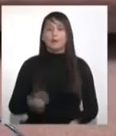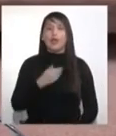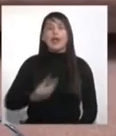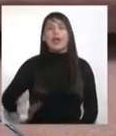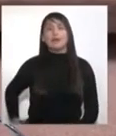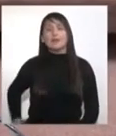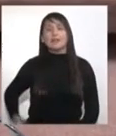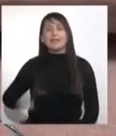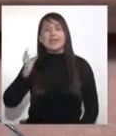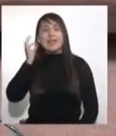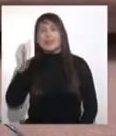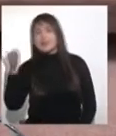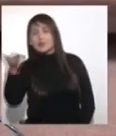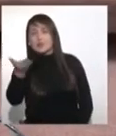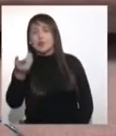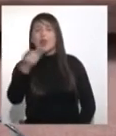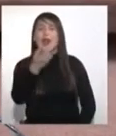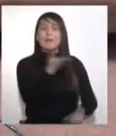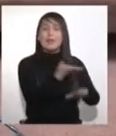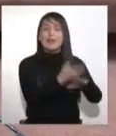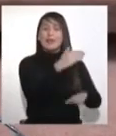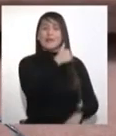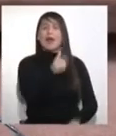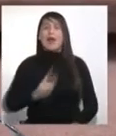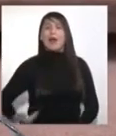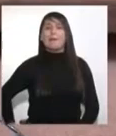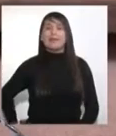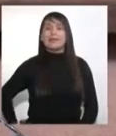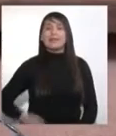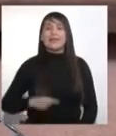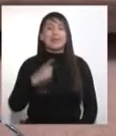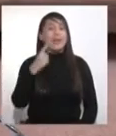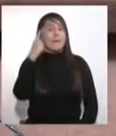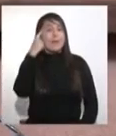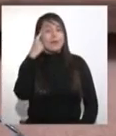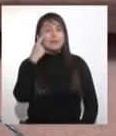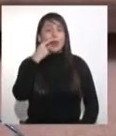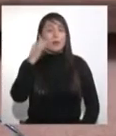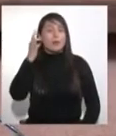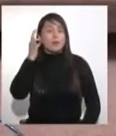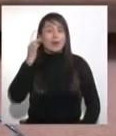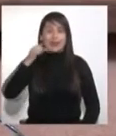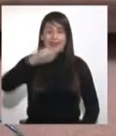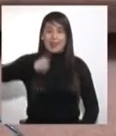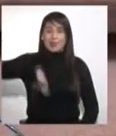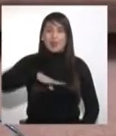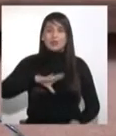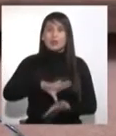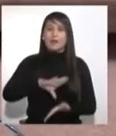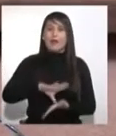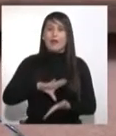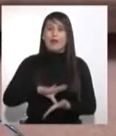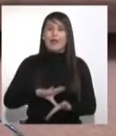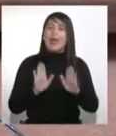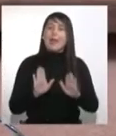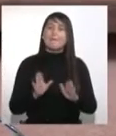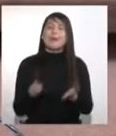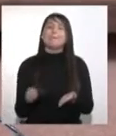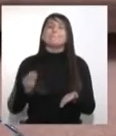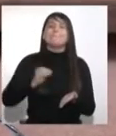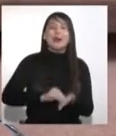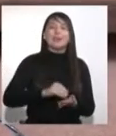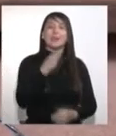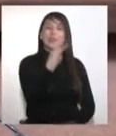través suyo le pedimos al presidente que piense en hombres y mujeres de nuestro país que esperan más de su gobierno y de